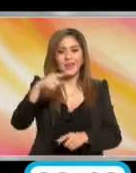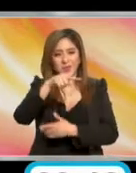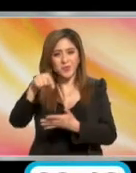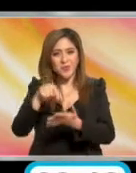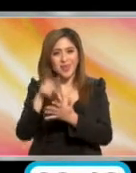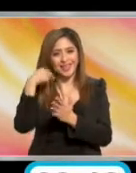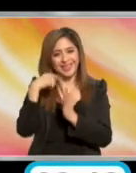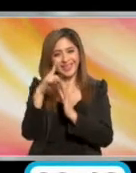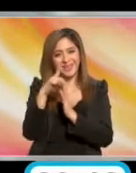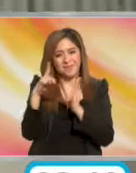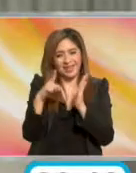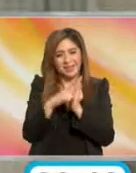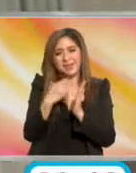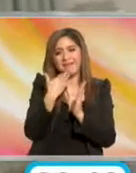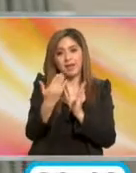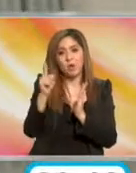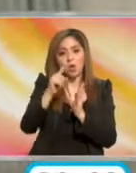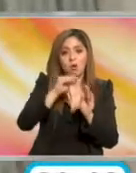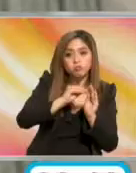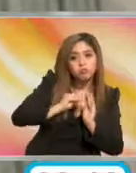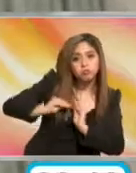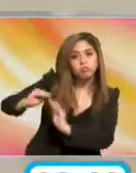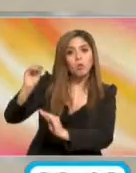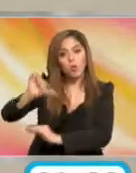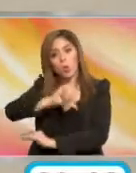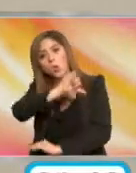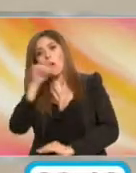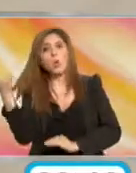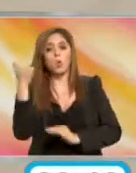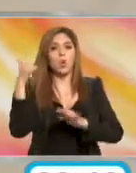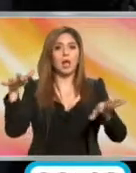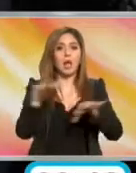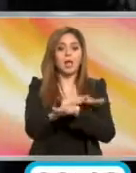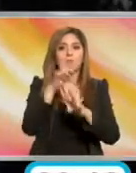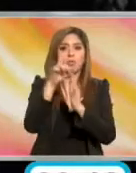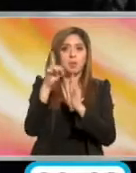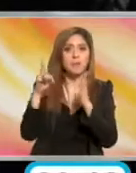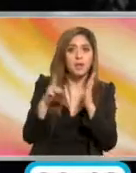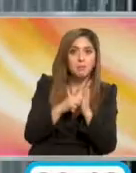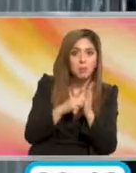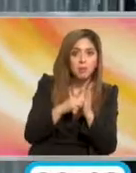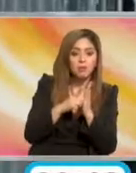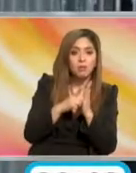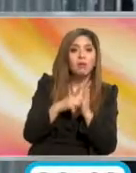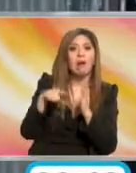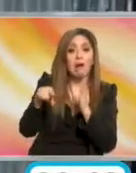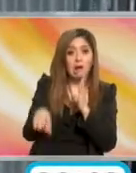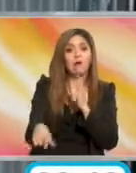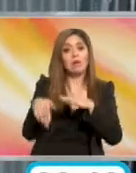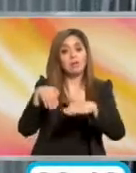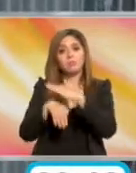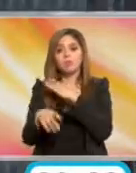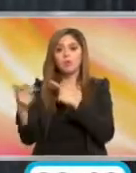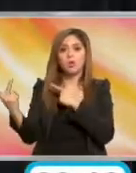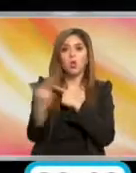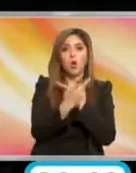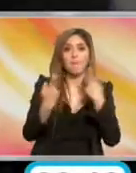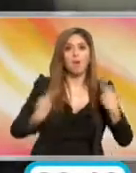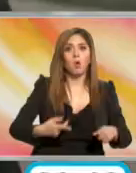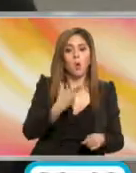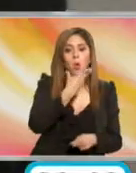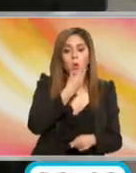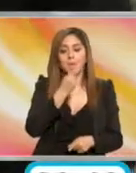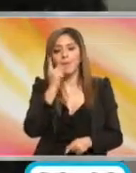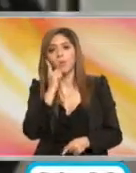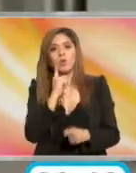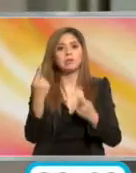su departamento, para meterlos en uno que no es su departamento. A partir de ahí los mete en una crisis que los